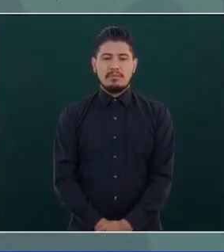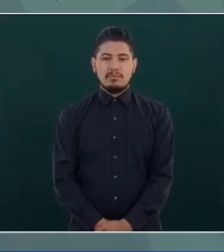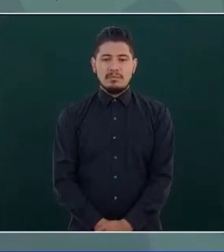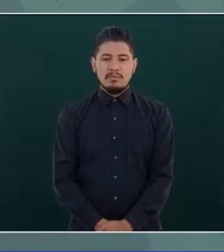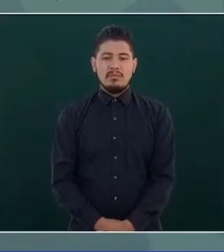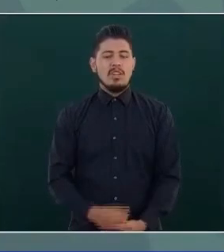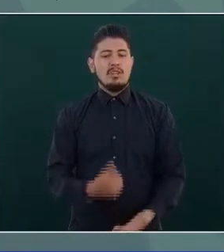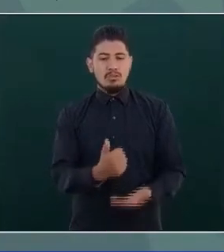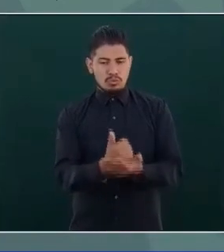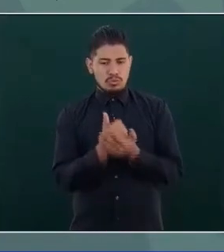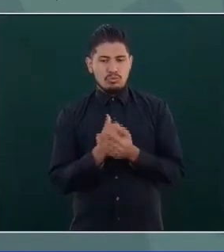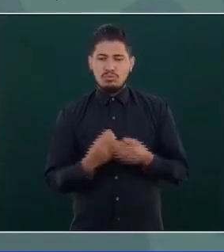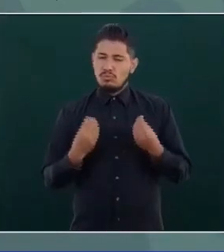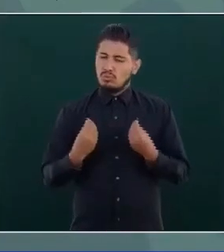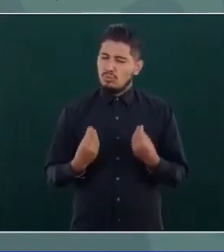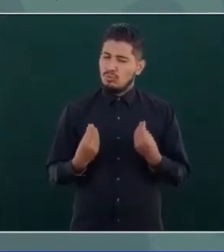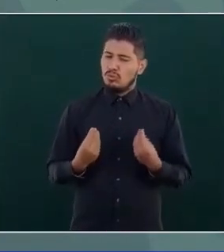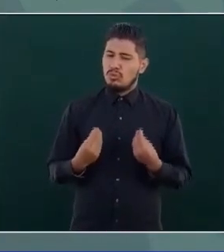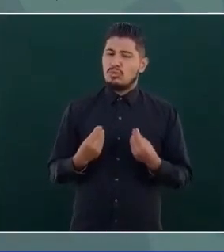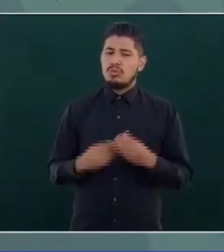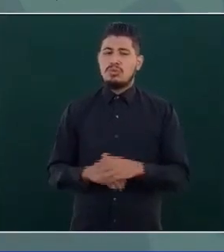Nos ayudó mucho el pueblo,